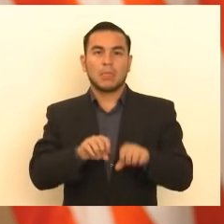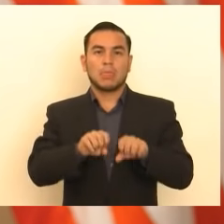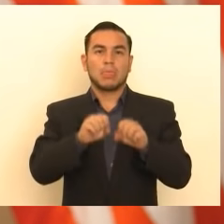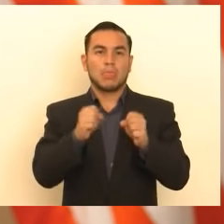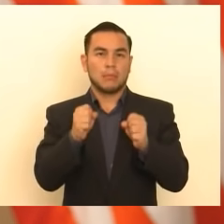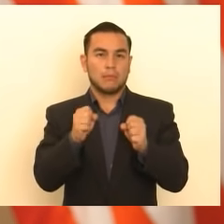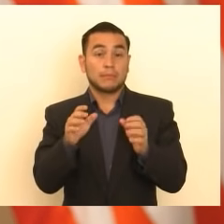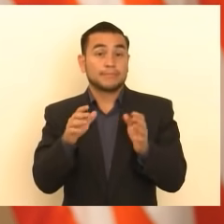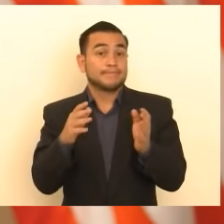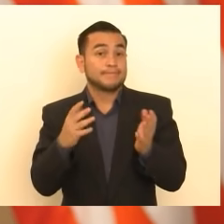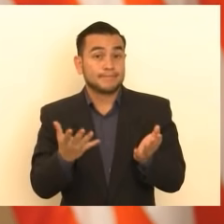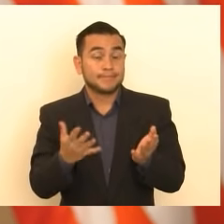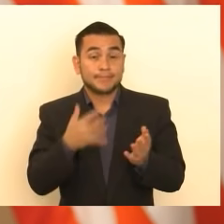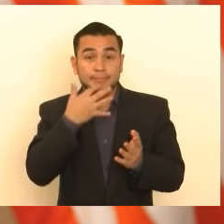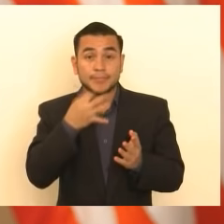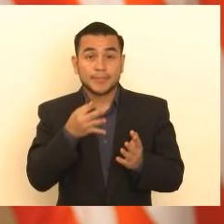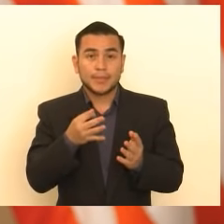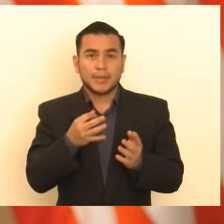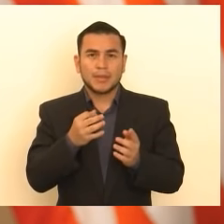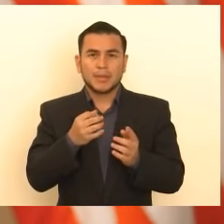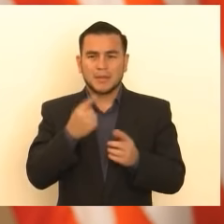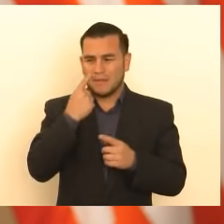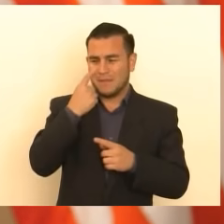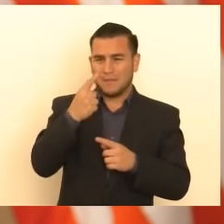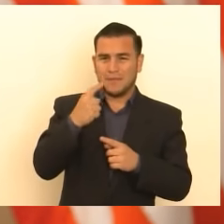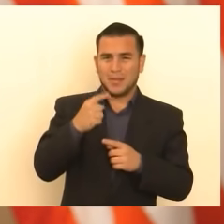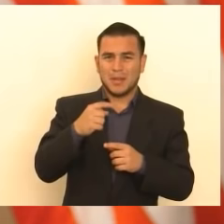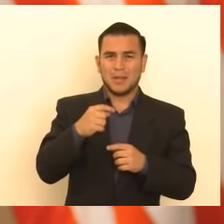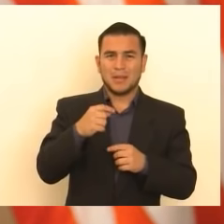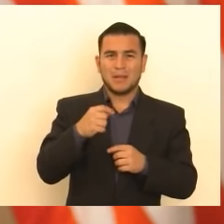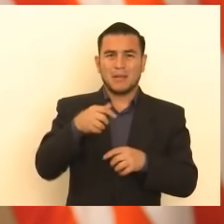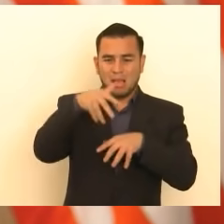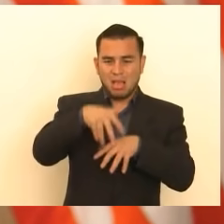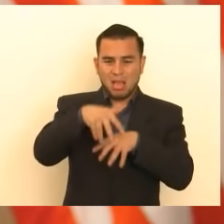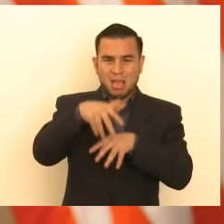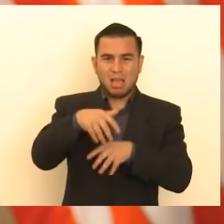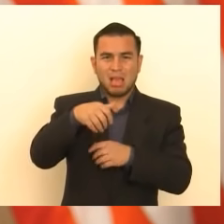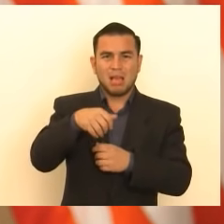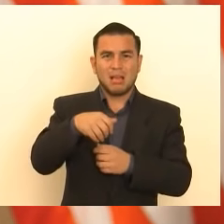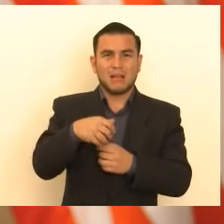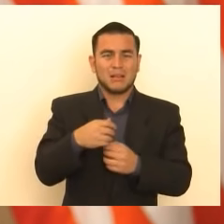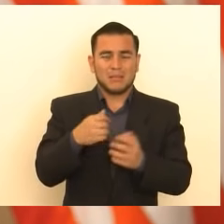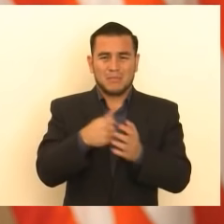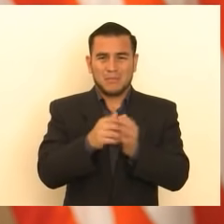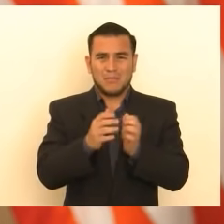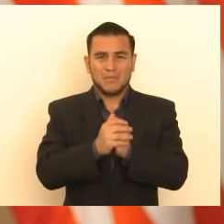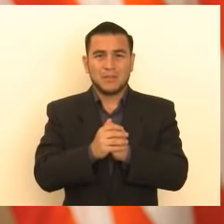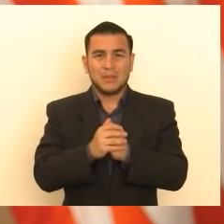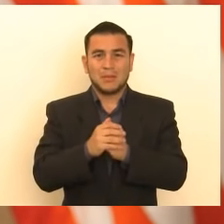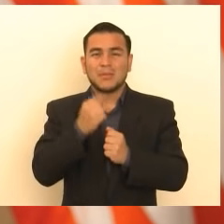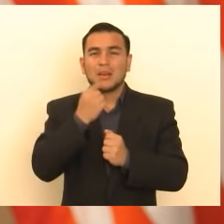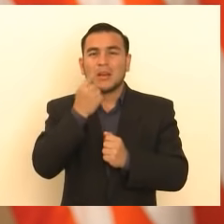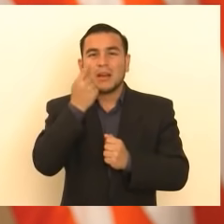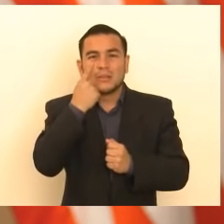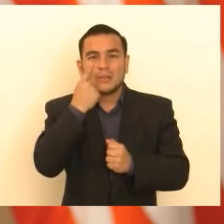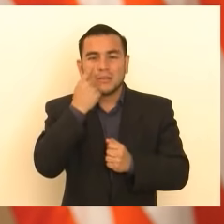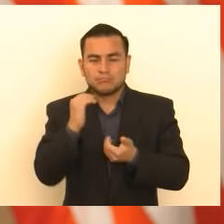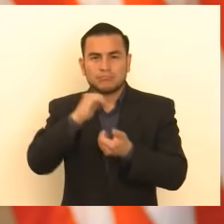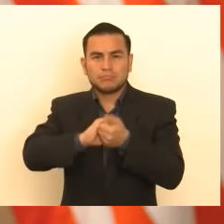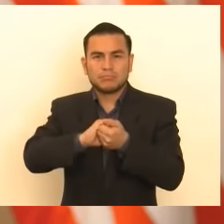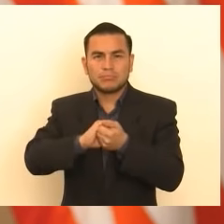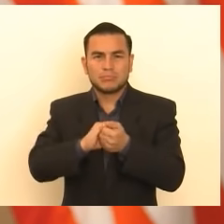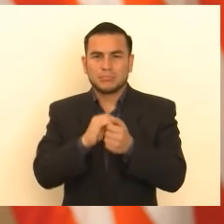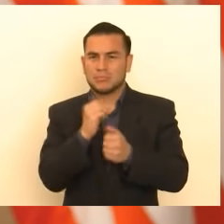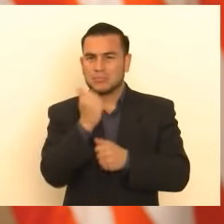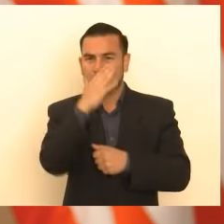que carteles y comunicados, incluso alianzas con países que no nos trajeron ningún beneficio, sino más bien